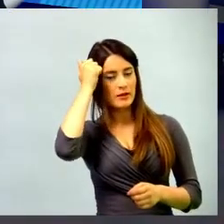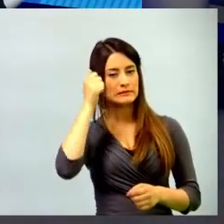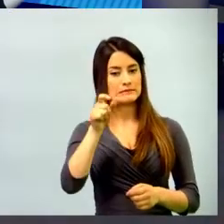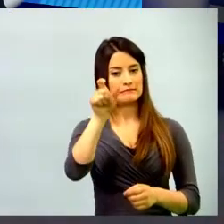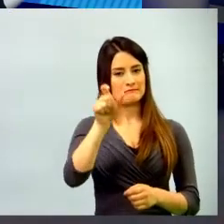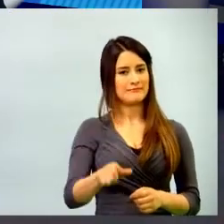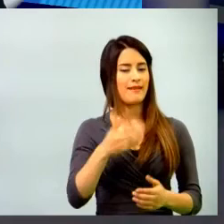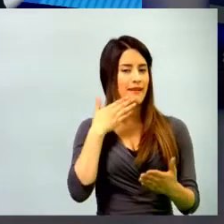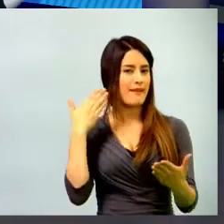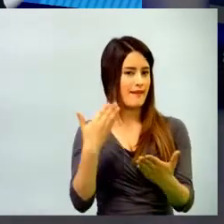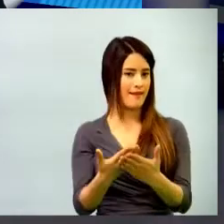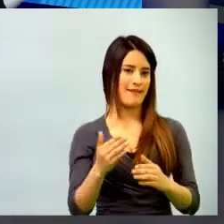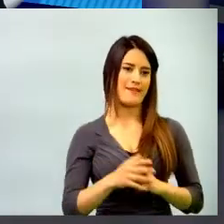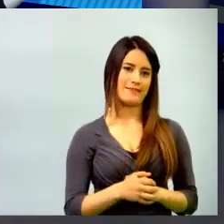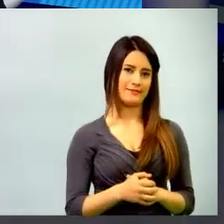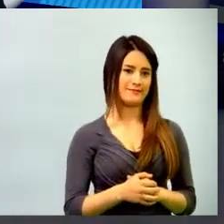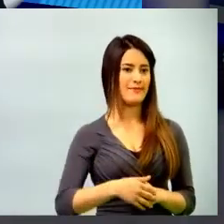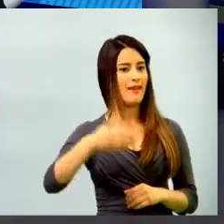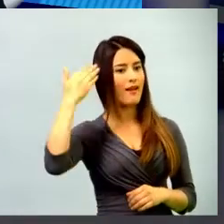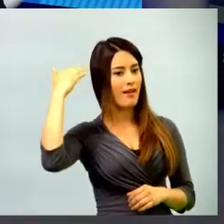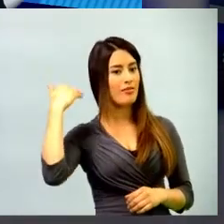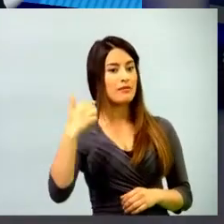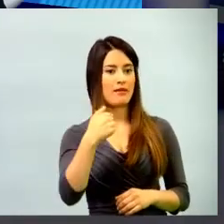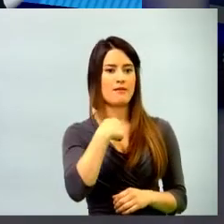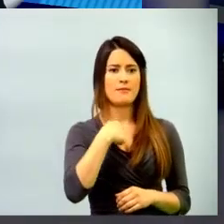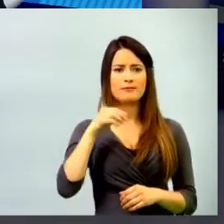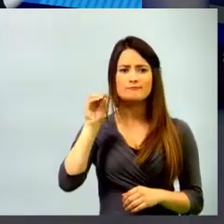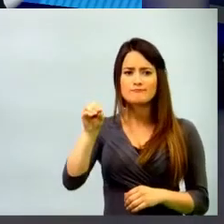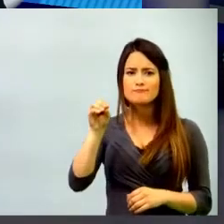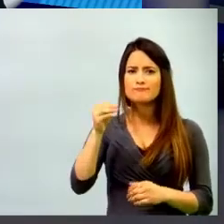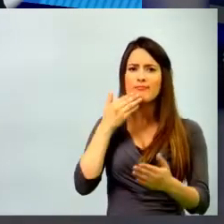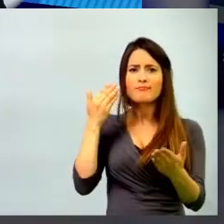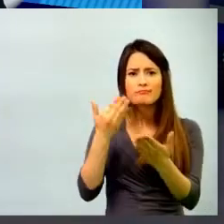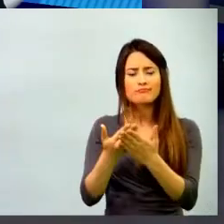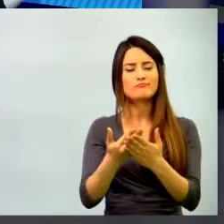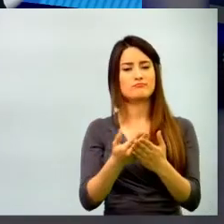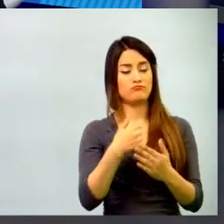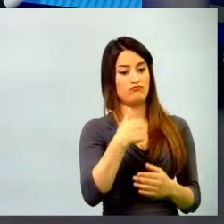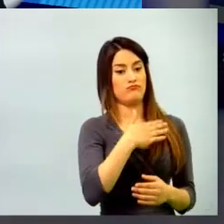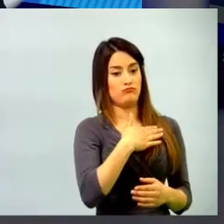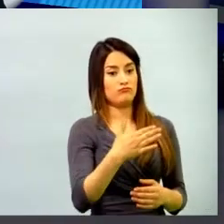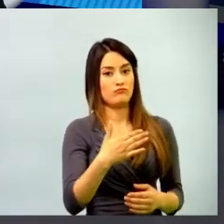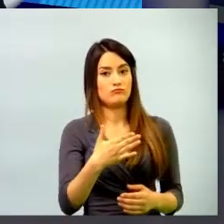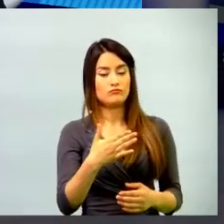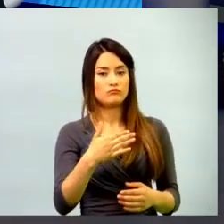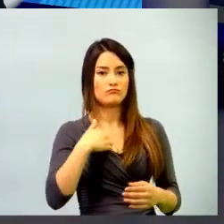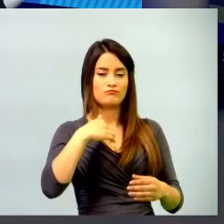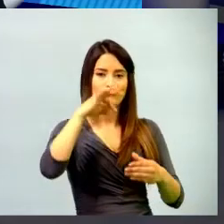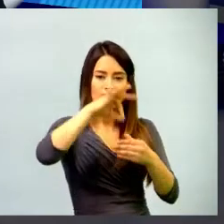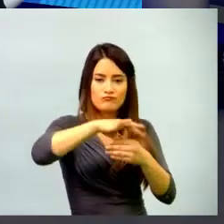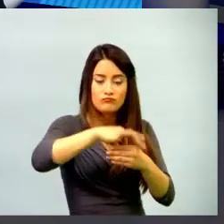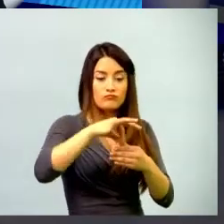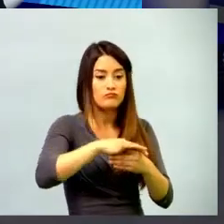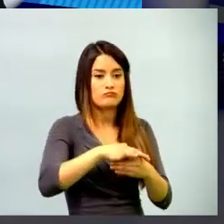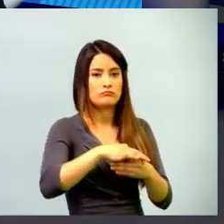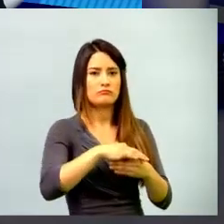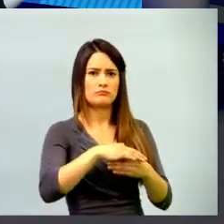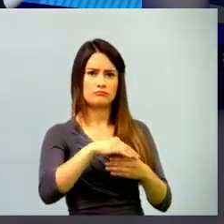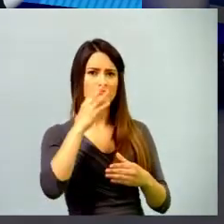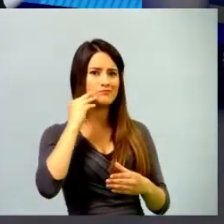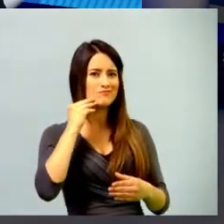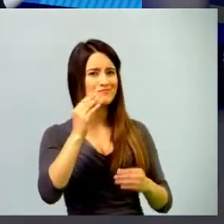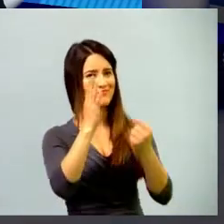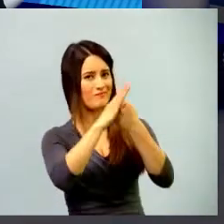hasta mis formadores me escribieron para que votara por esta experiencia tan interesante, muy interesante que Barranquilla esté